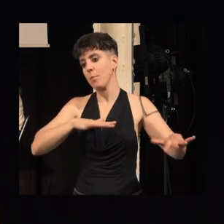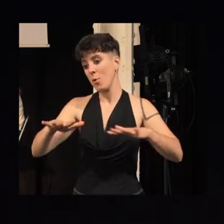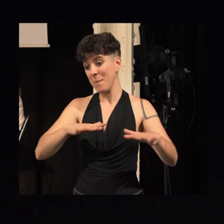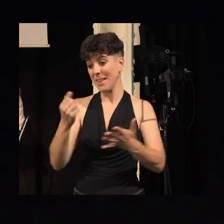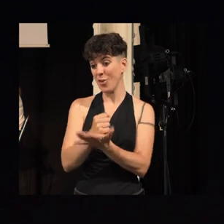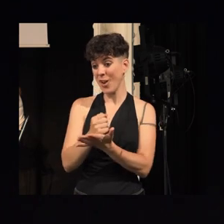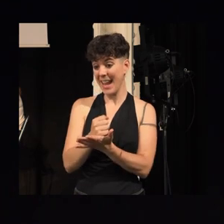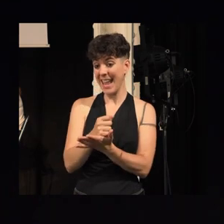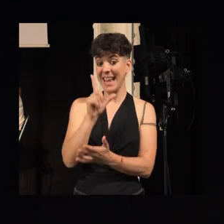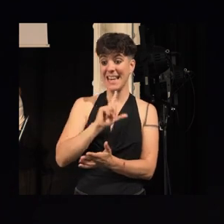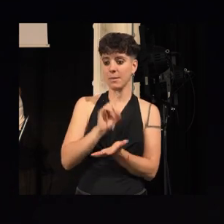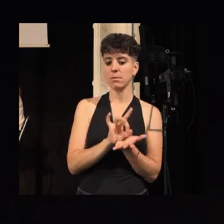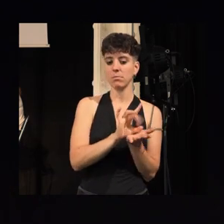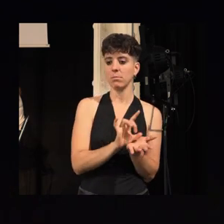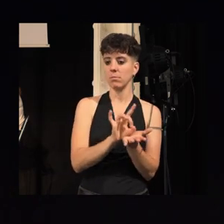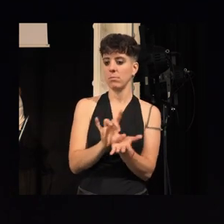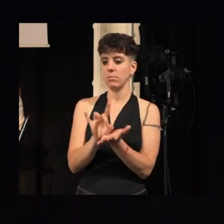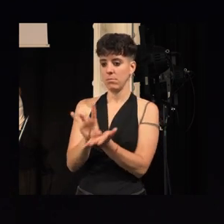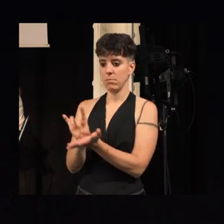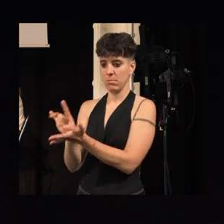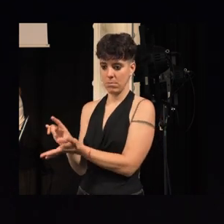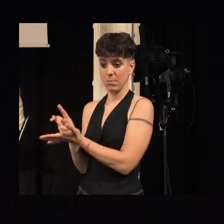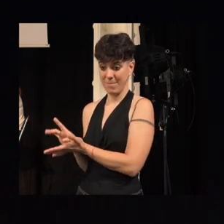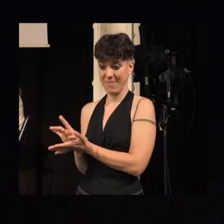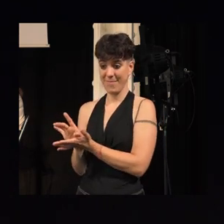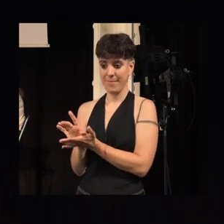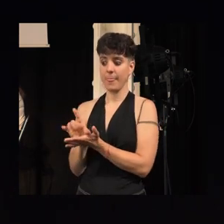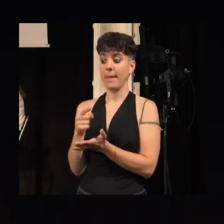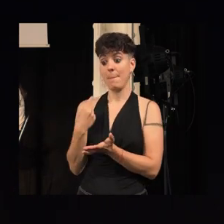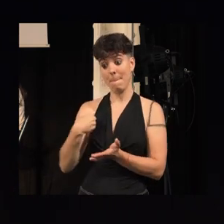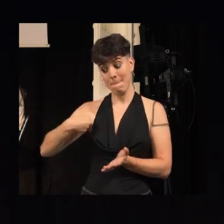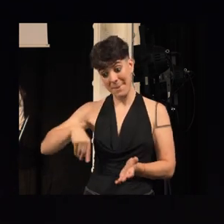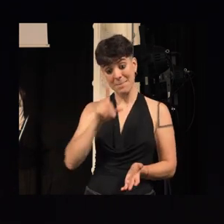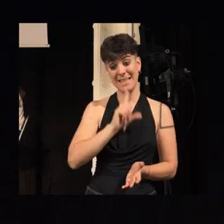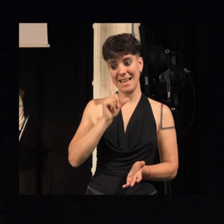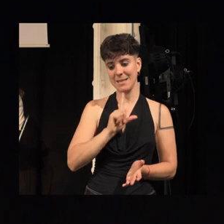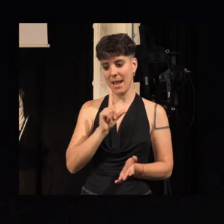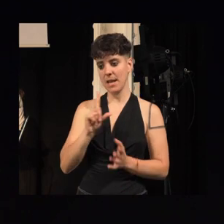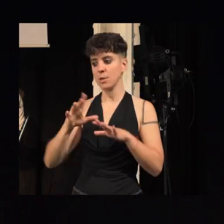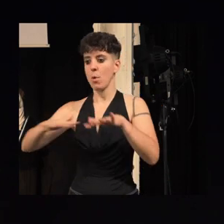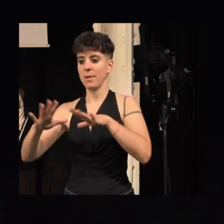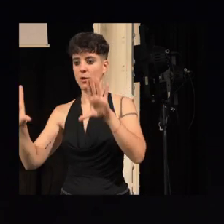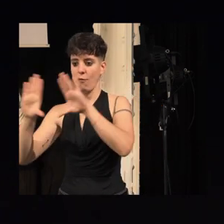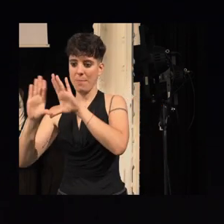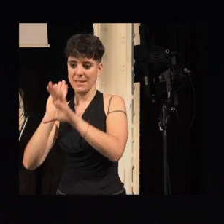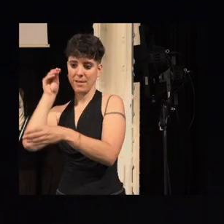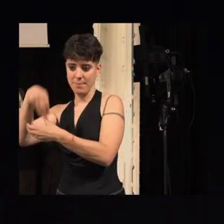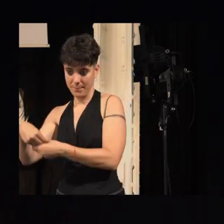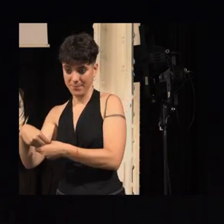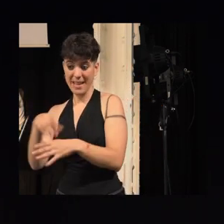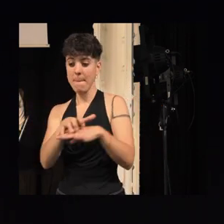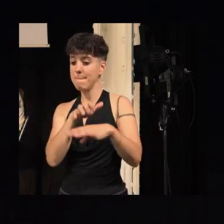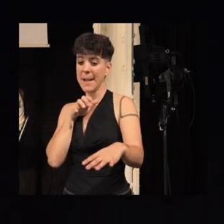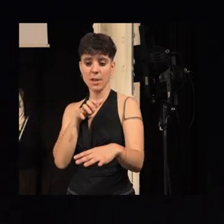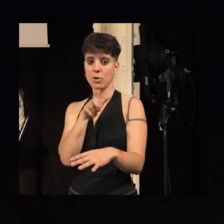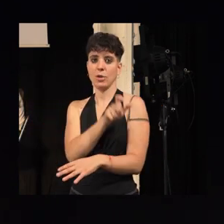las lesbianas de sus filas y que rápidamente se unieron al movimiento feminista. De hecho, hoy en día, la mayor parte del movimiento lésbico se sitúa